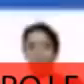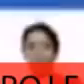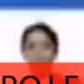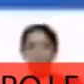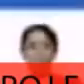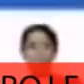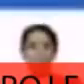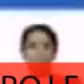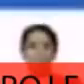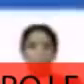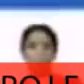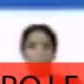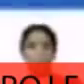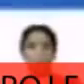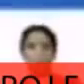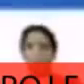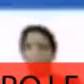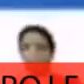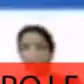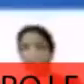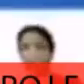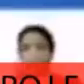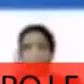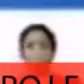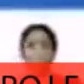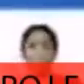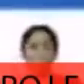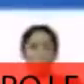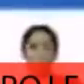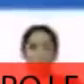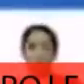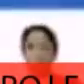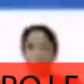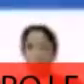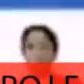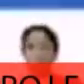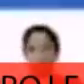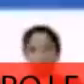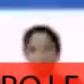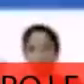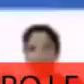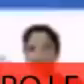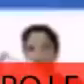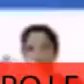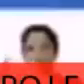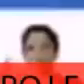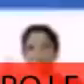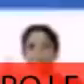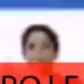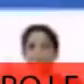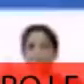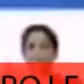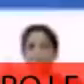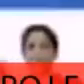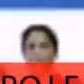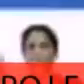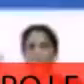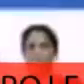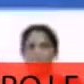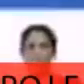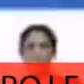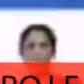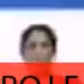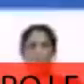miércoles, la Asamblea Nacional lo vuelve a reconocer. O sea, la que no sirve sigue